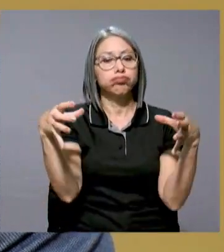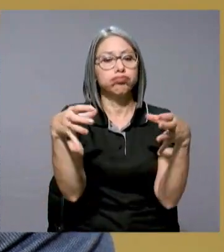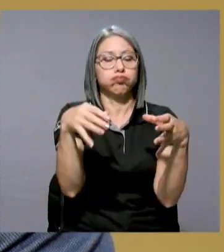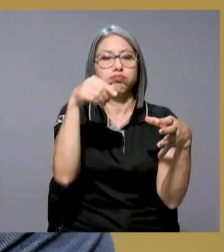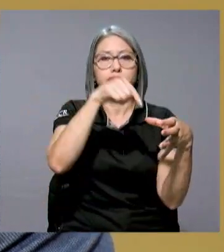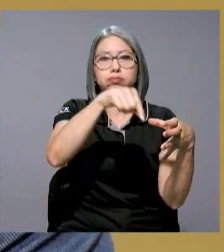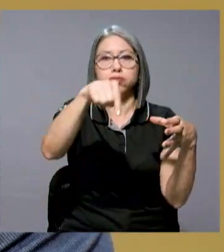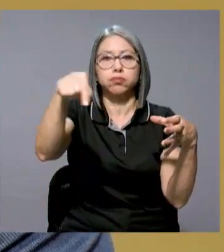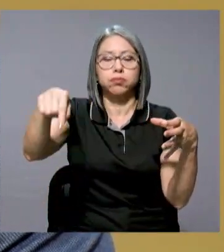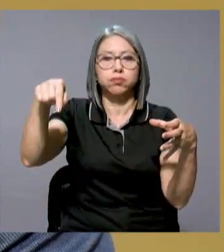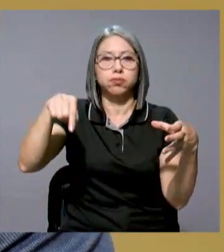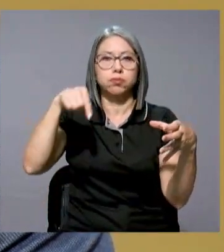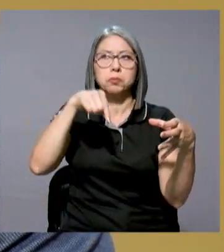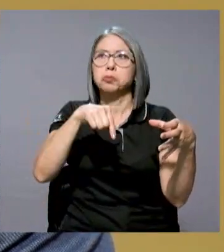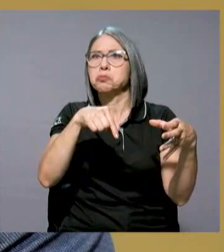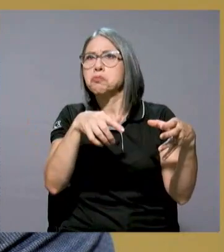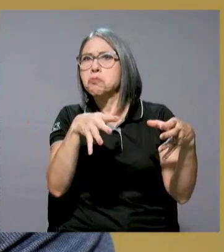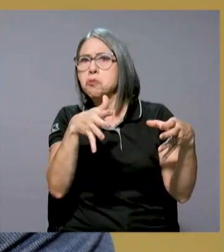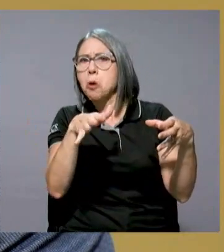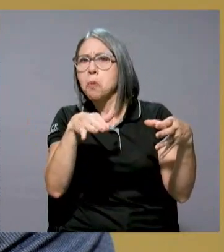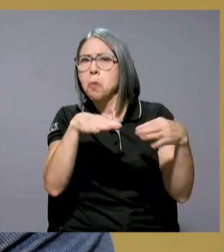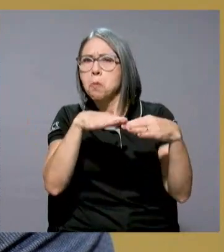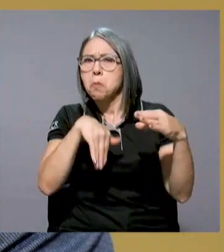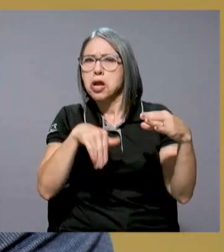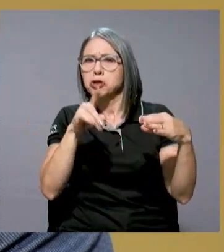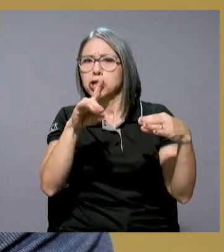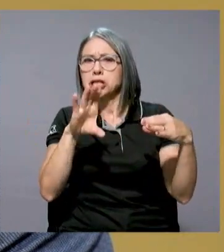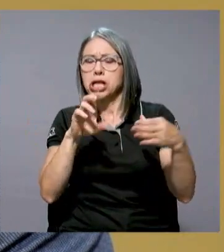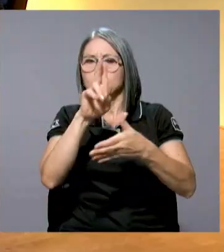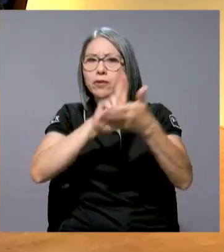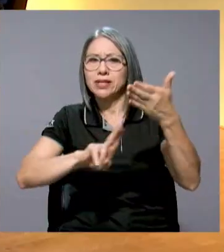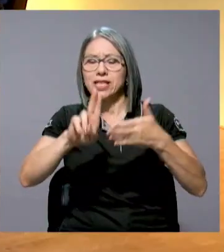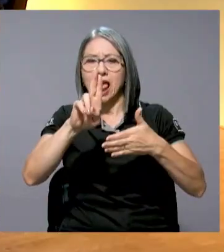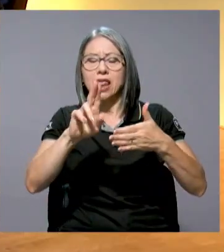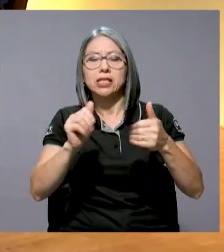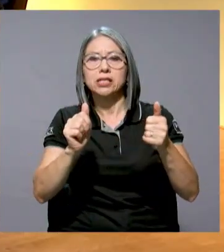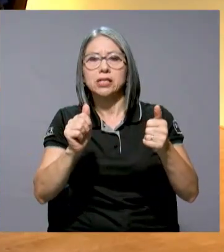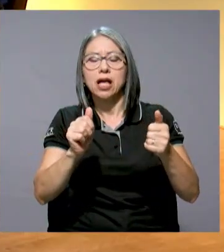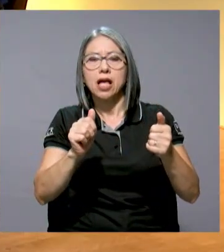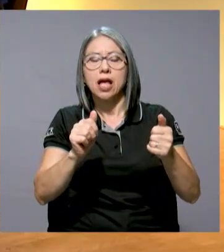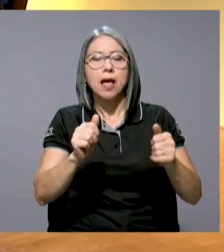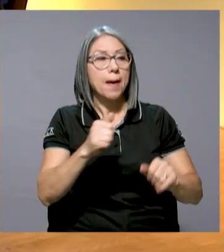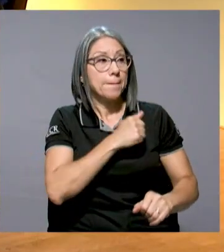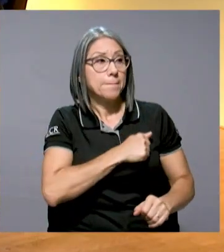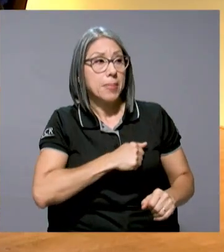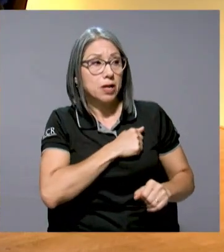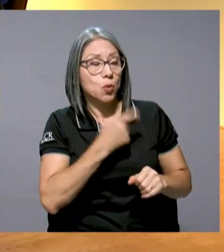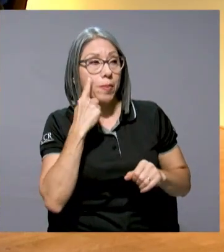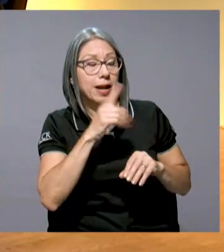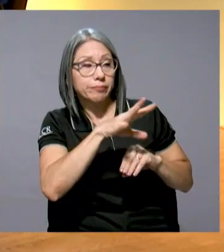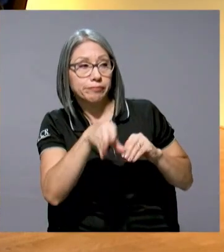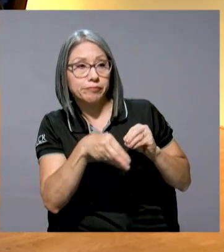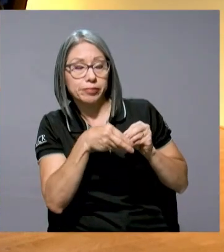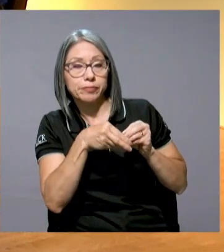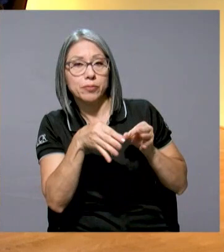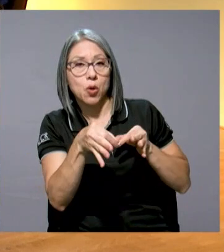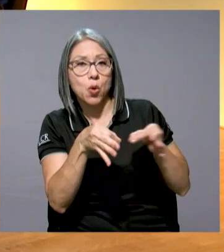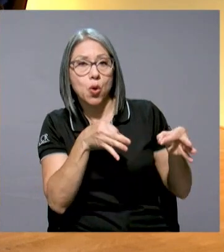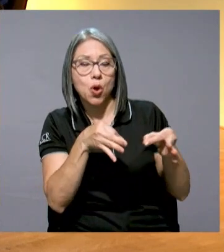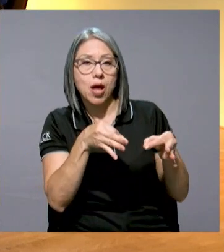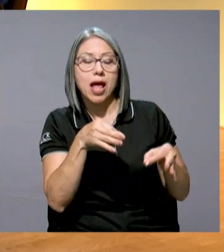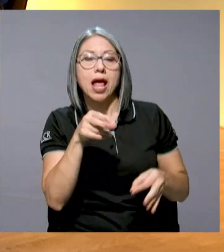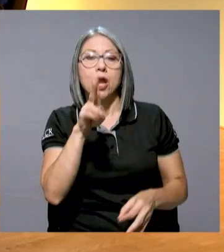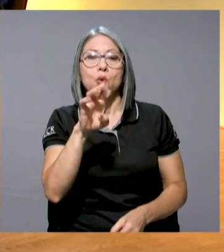importante, poco menos de 100 universidades con sus facultades. Una nota de pie de página.